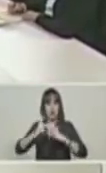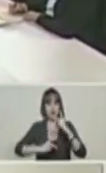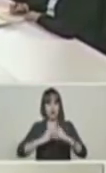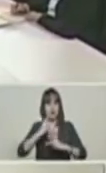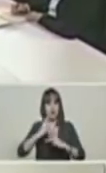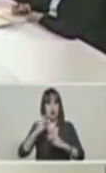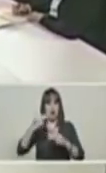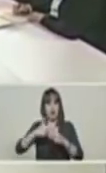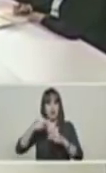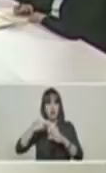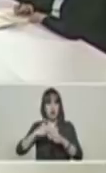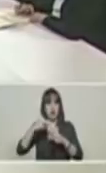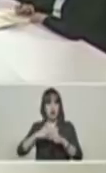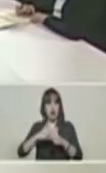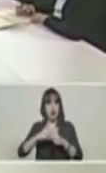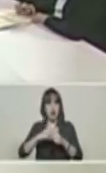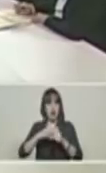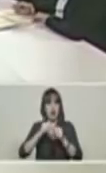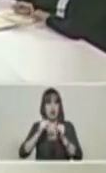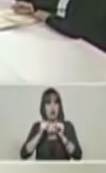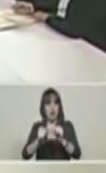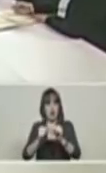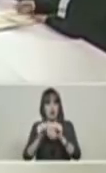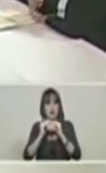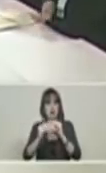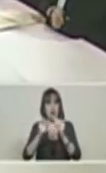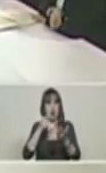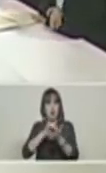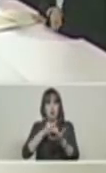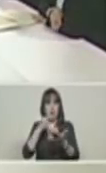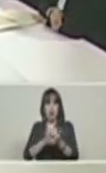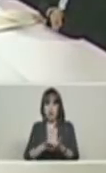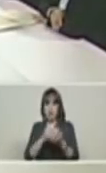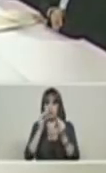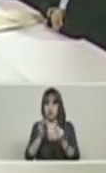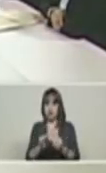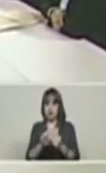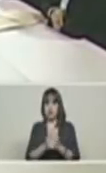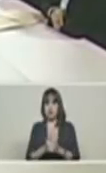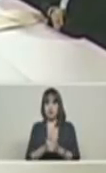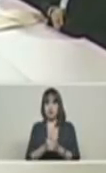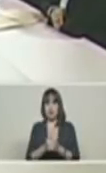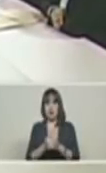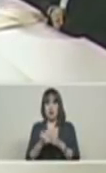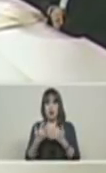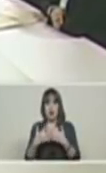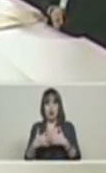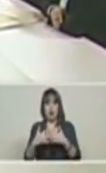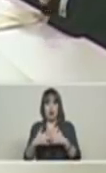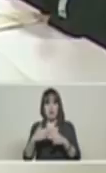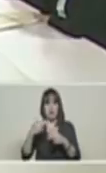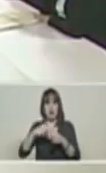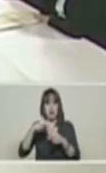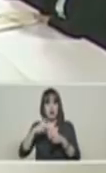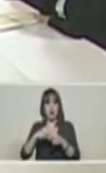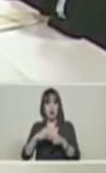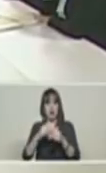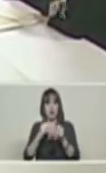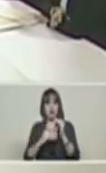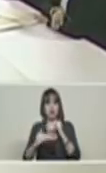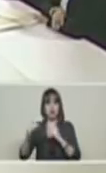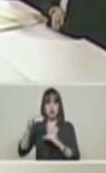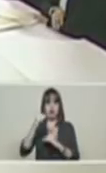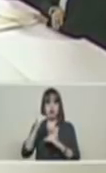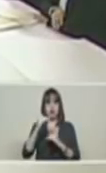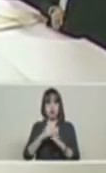y la garantía de la estabilidad de los precios actuales del petróleo en el mercado internacional.